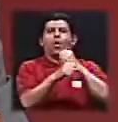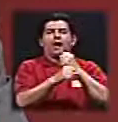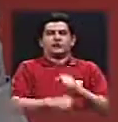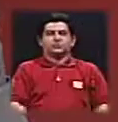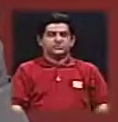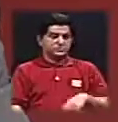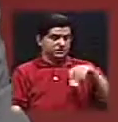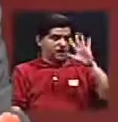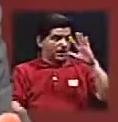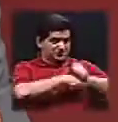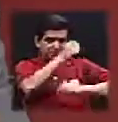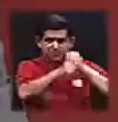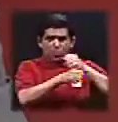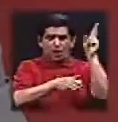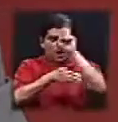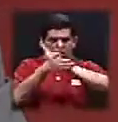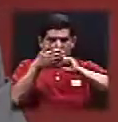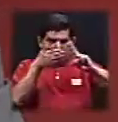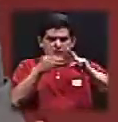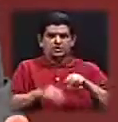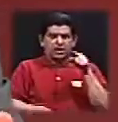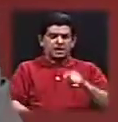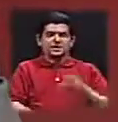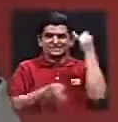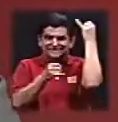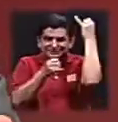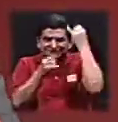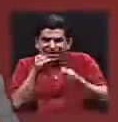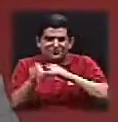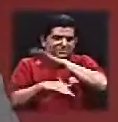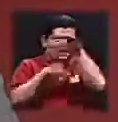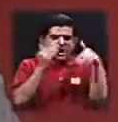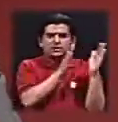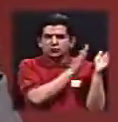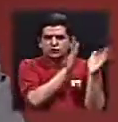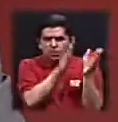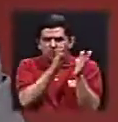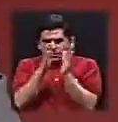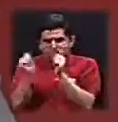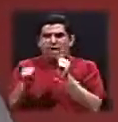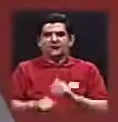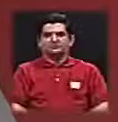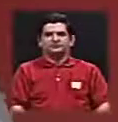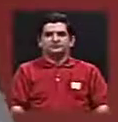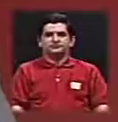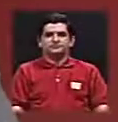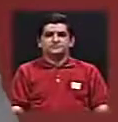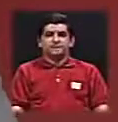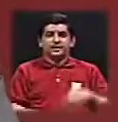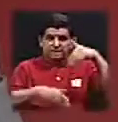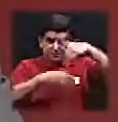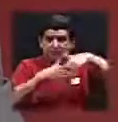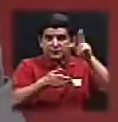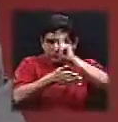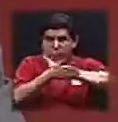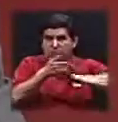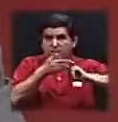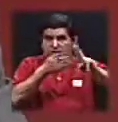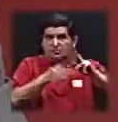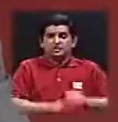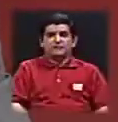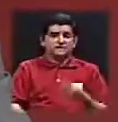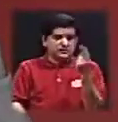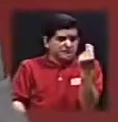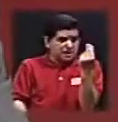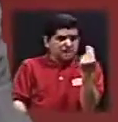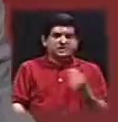los 5 años, las universidades tienen que haber concluido todos sus planes universitarios, ¿verdad? Con el